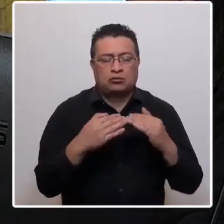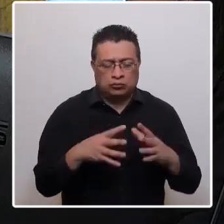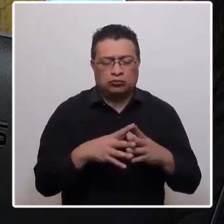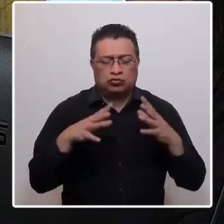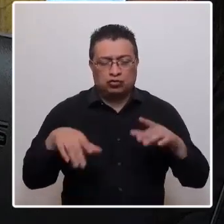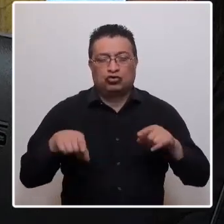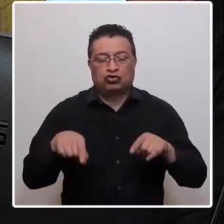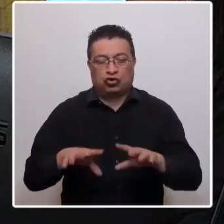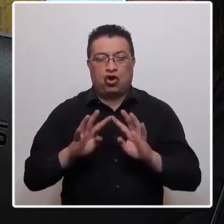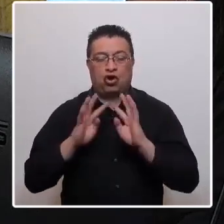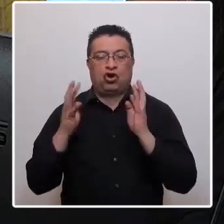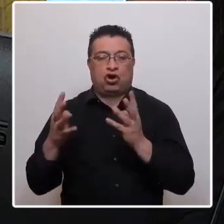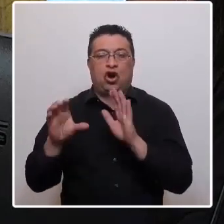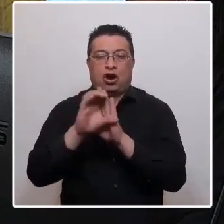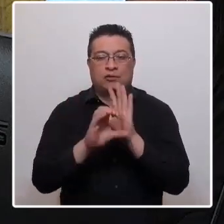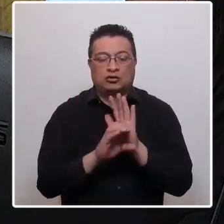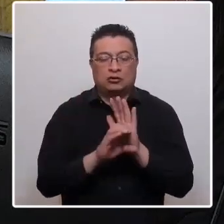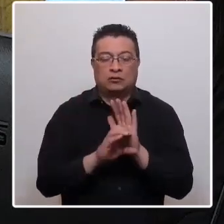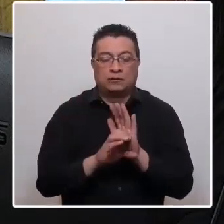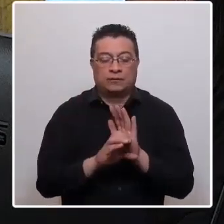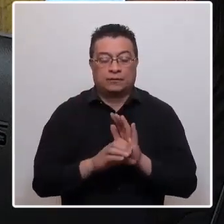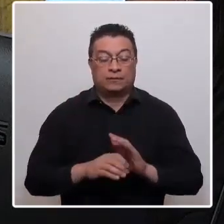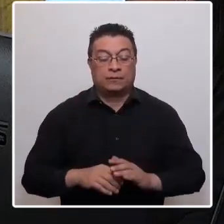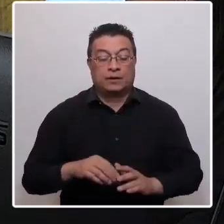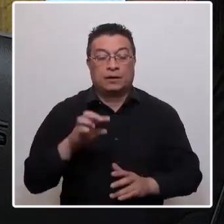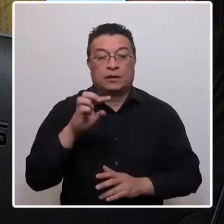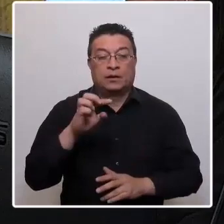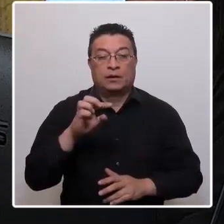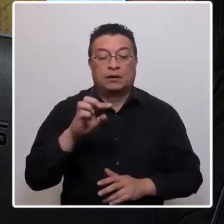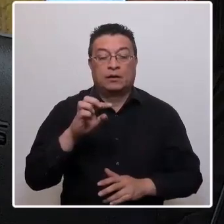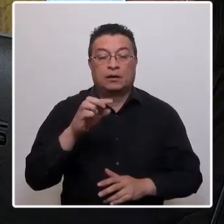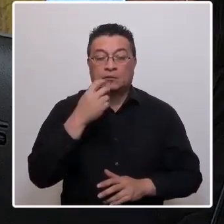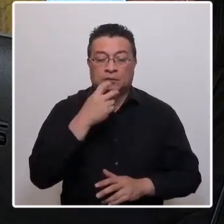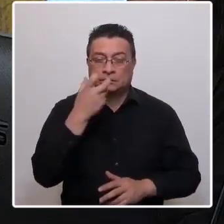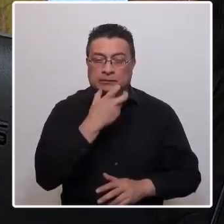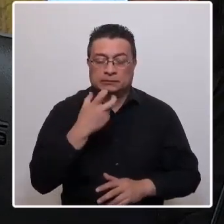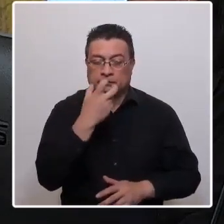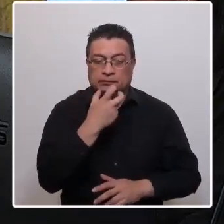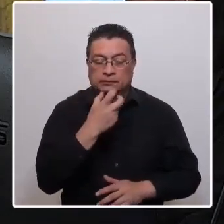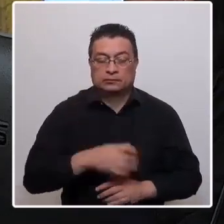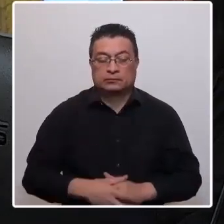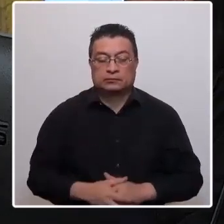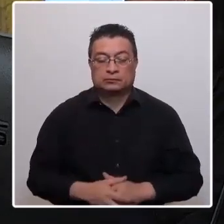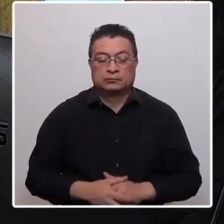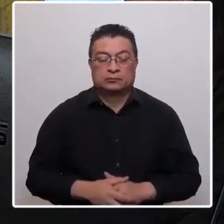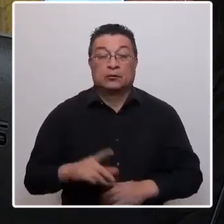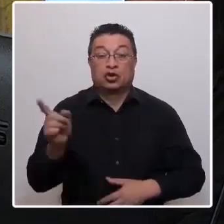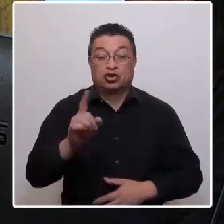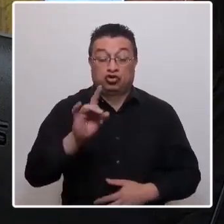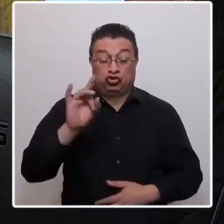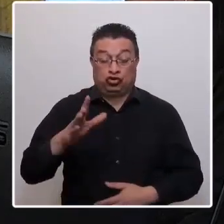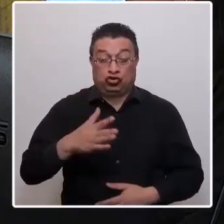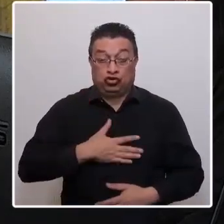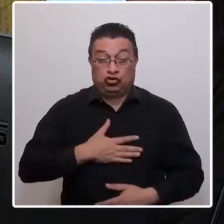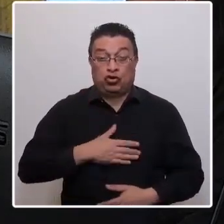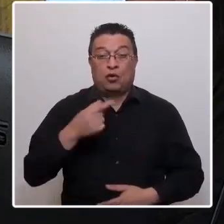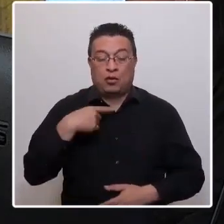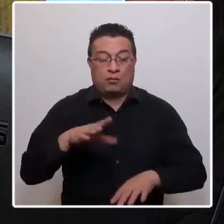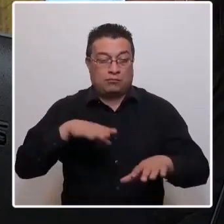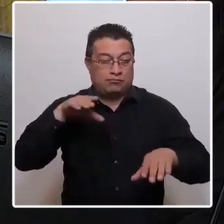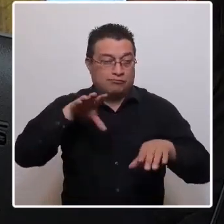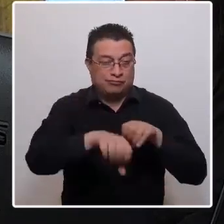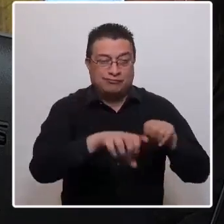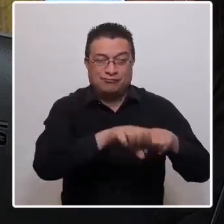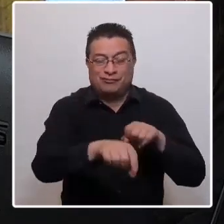convención. Pichaucota, les digo, no seré yo quien permita que se coarten los derechos de los